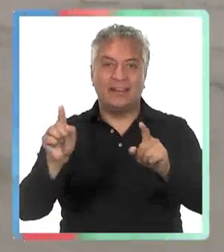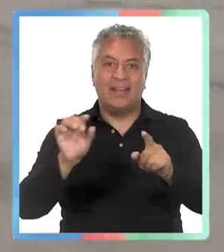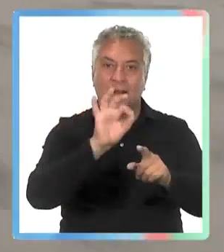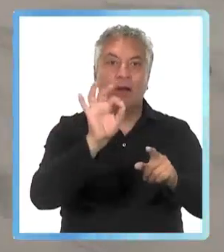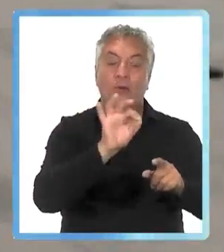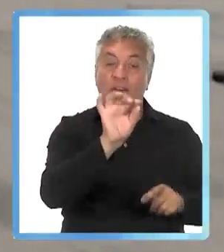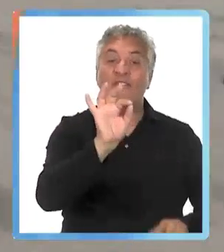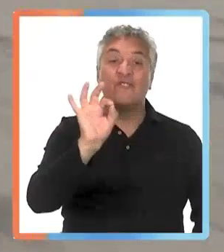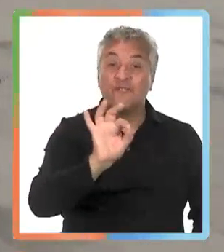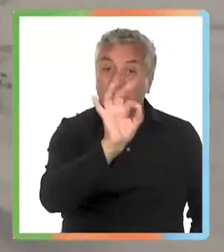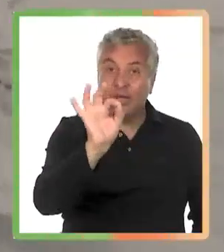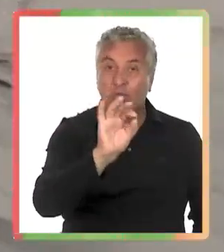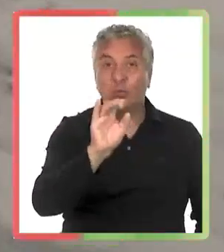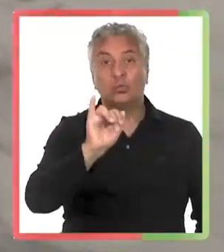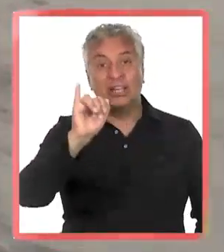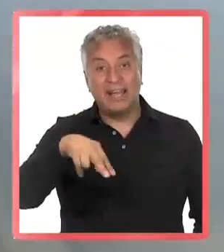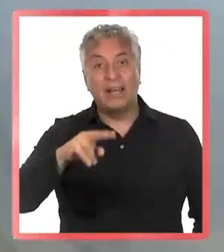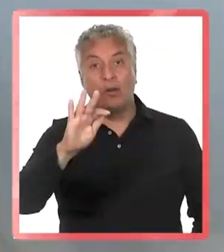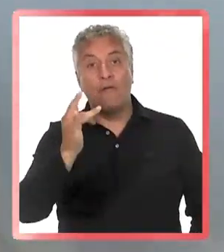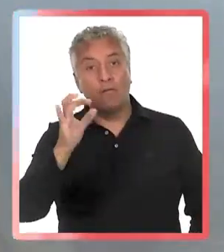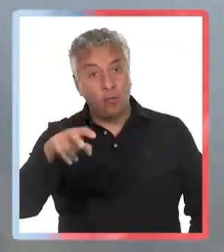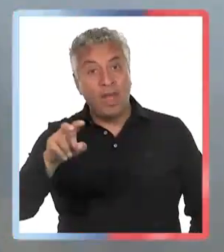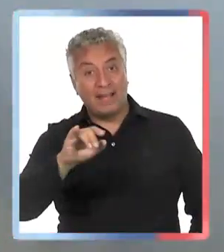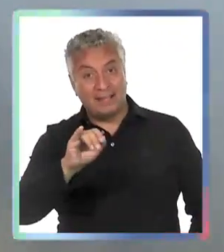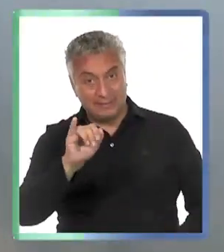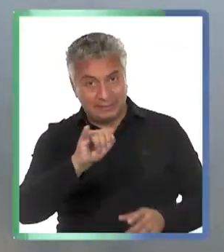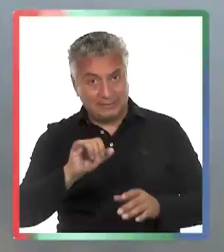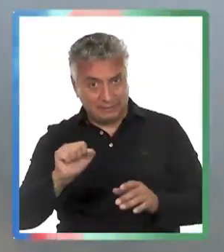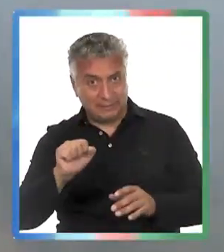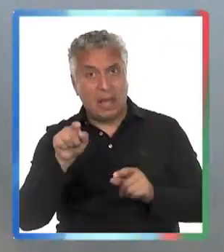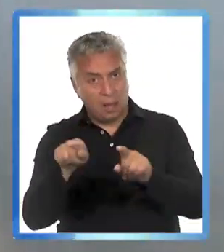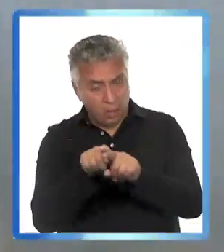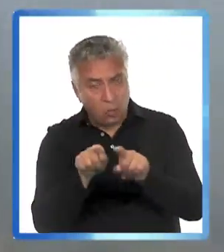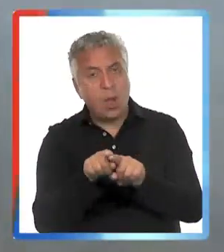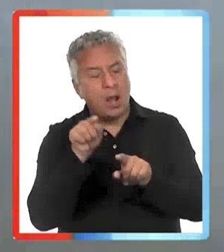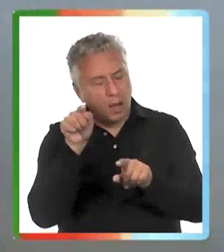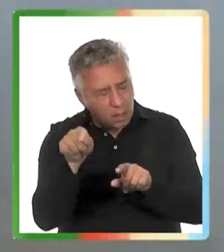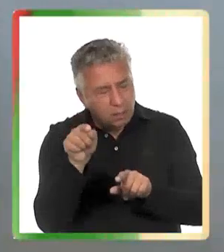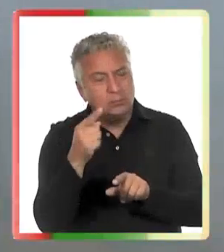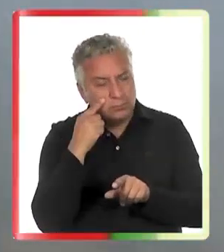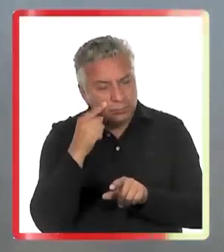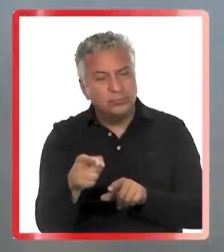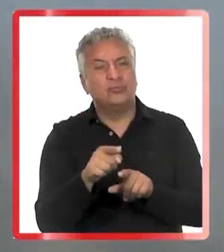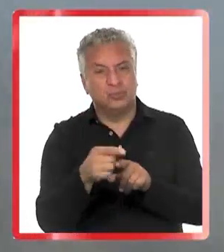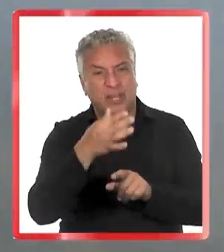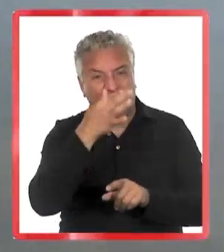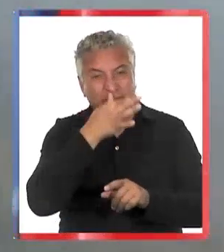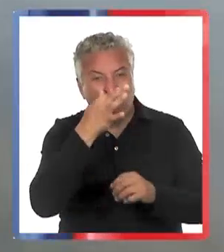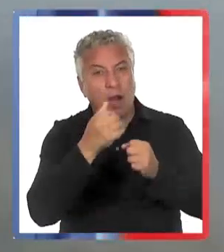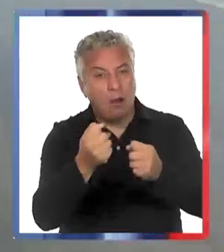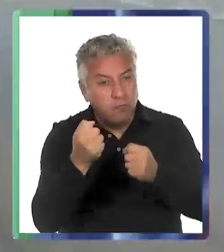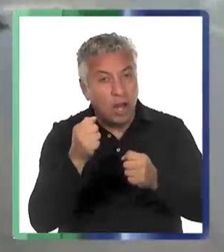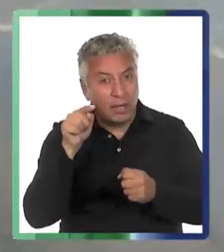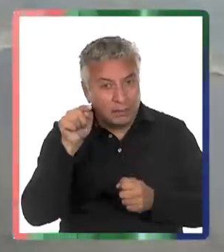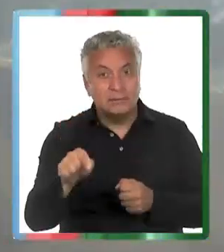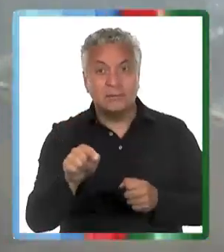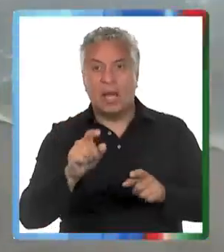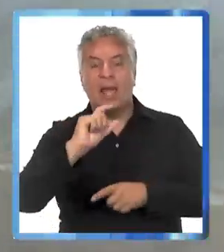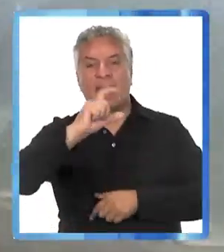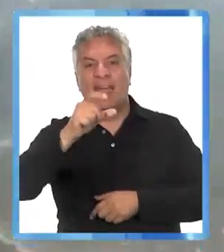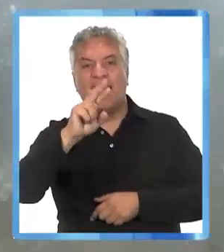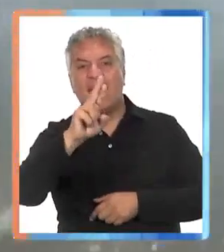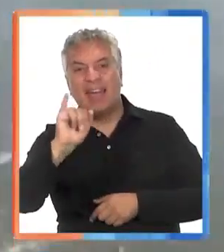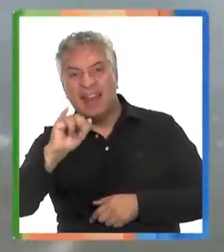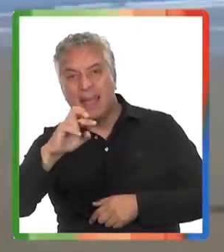de otros, digamos, y el virus influenza a veces produce cuadros menos graves, no digo que leves, porque en general la influenza, si recordamos todo,